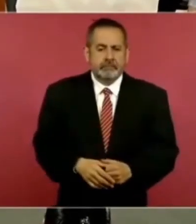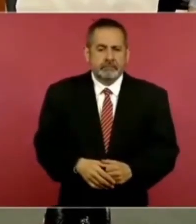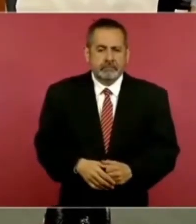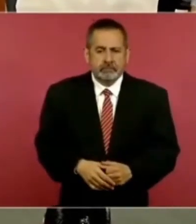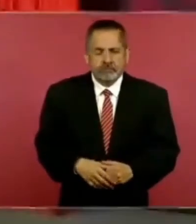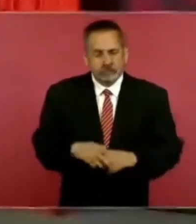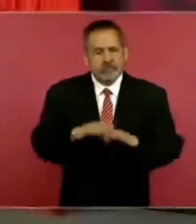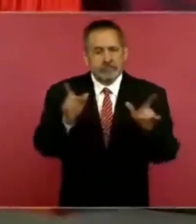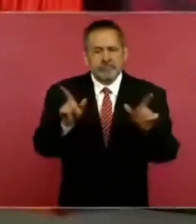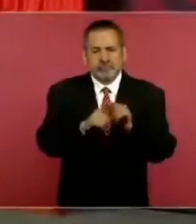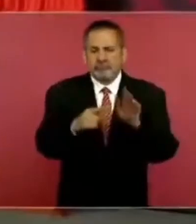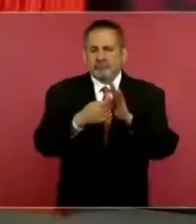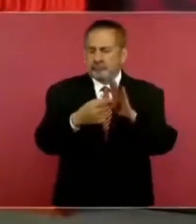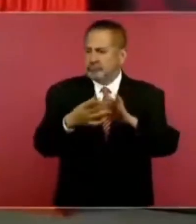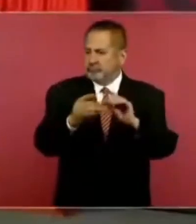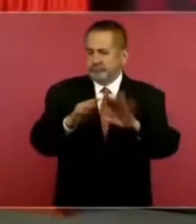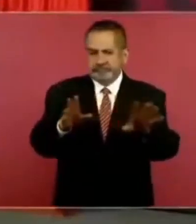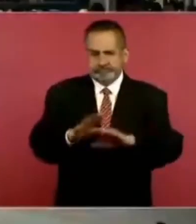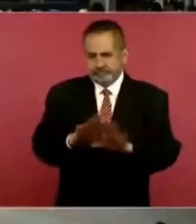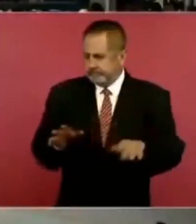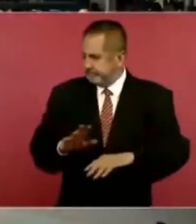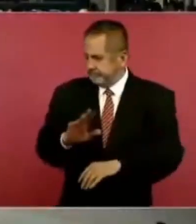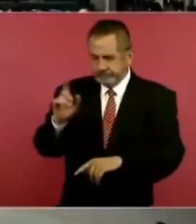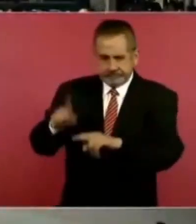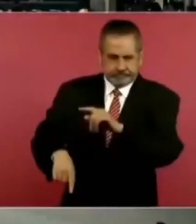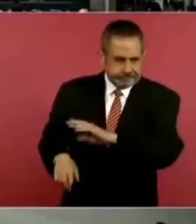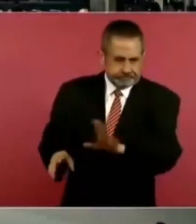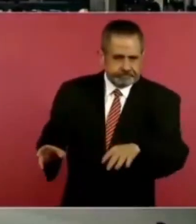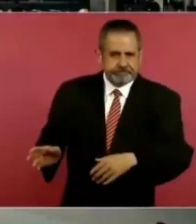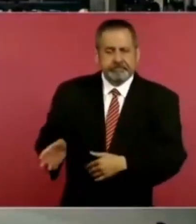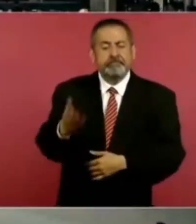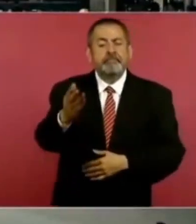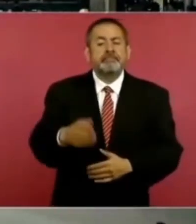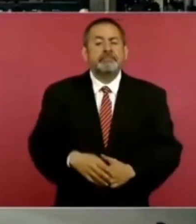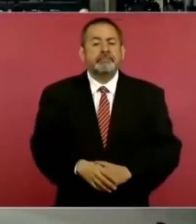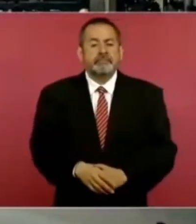Bueno, eso era lo que quería aclarar. Adelante, ya.